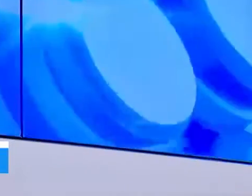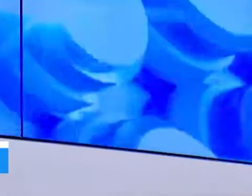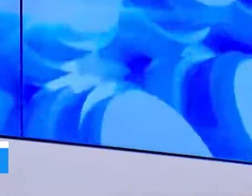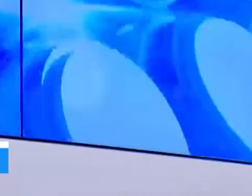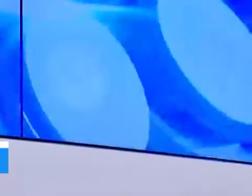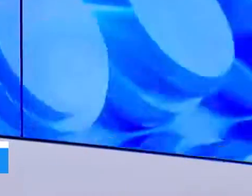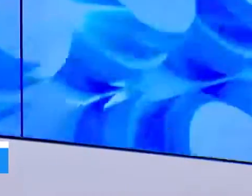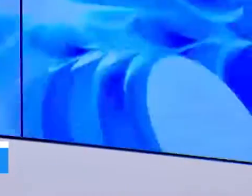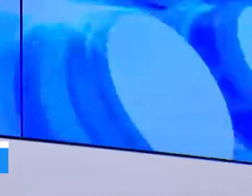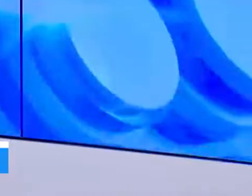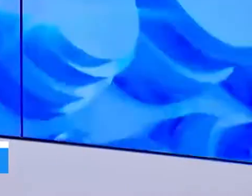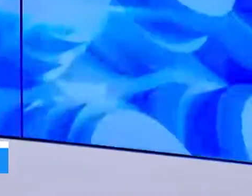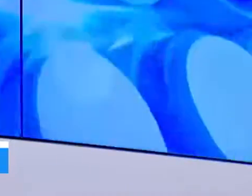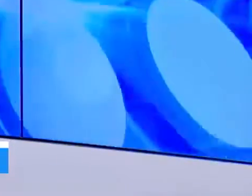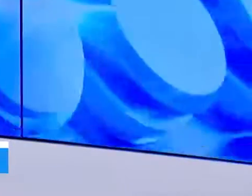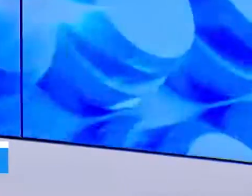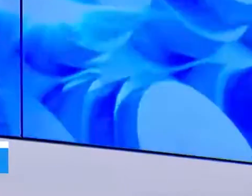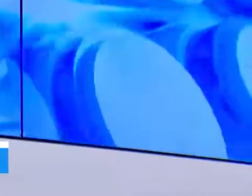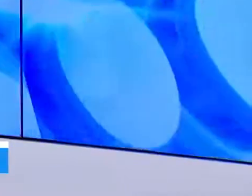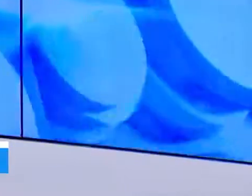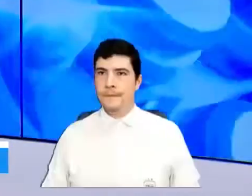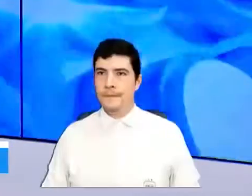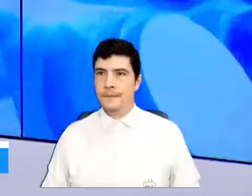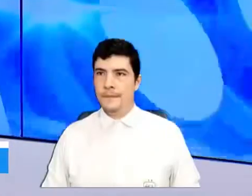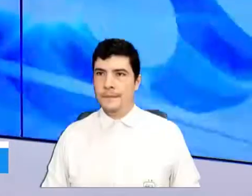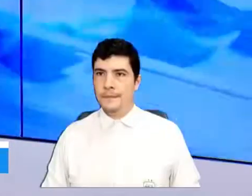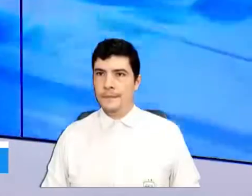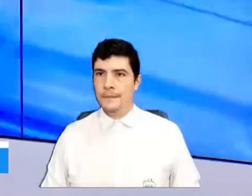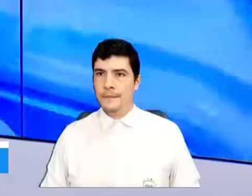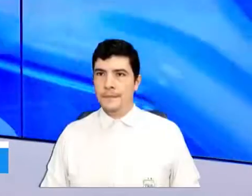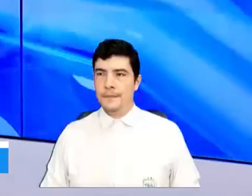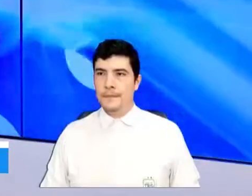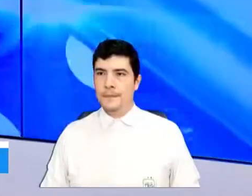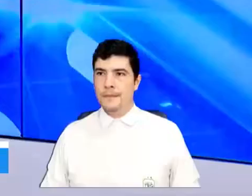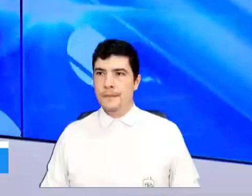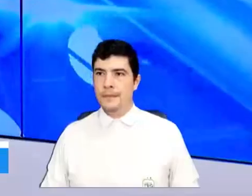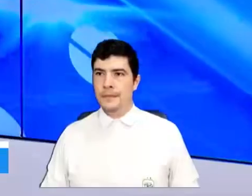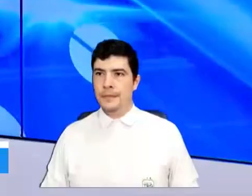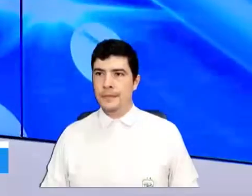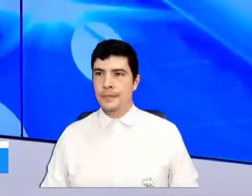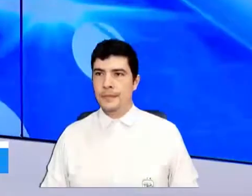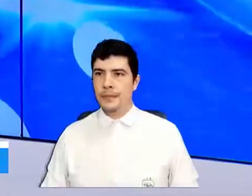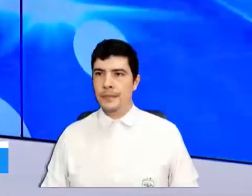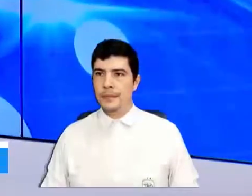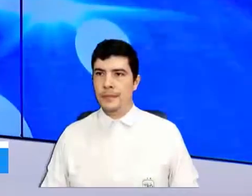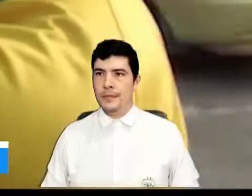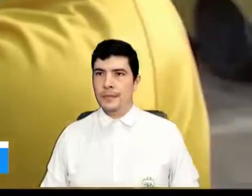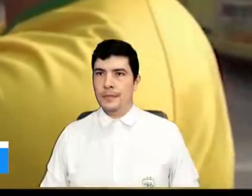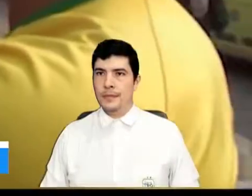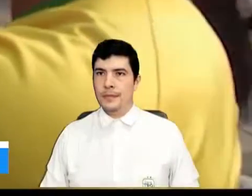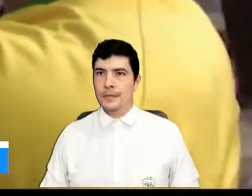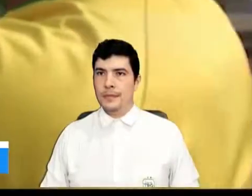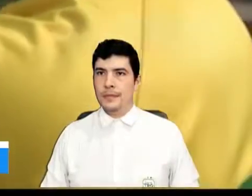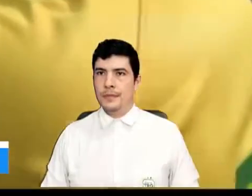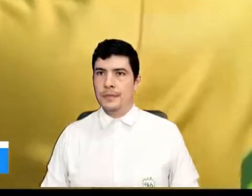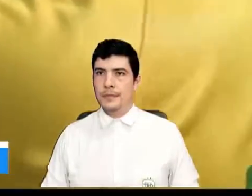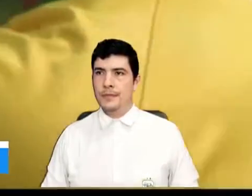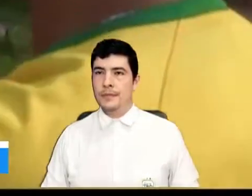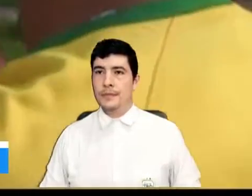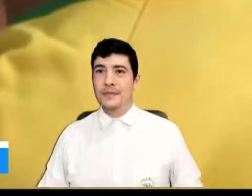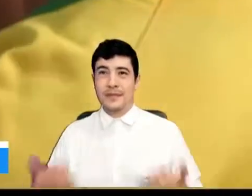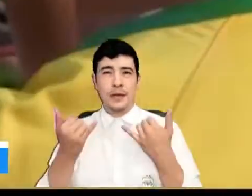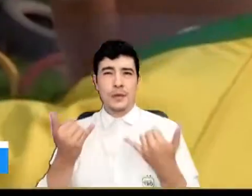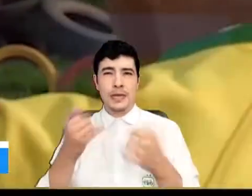Ante la cuarentena y buscando la cercanía con la gente del Instituto de Deportes de Barranca Bermeja, fue a los barrios a hacer ejercicio. Vamos a iniciar